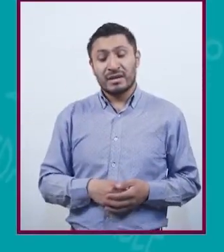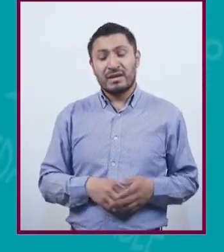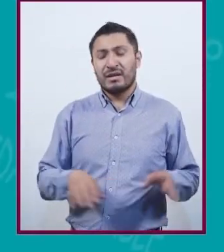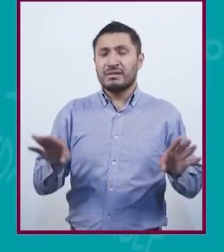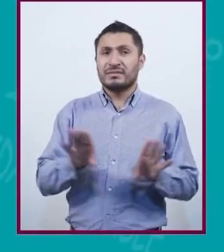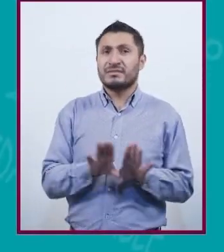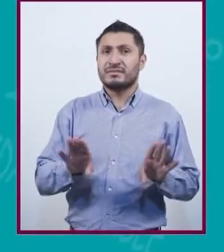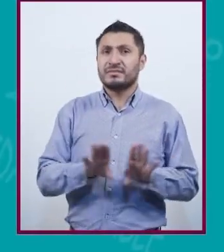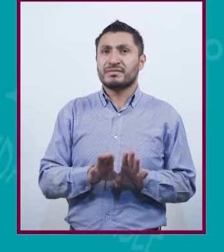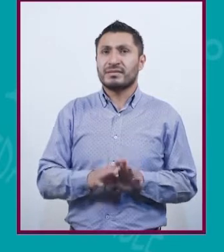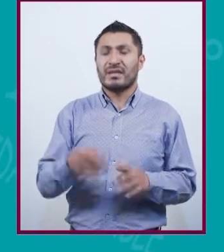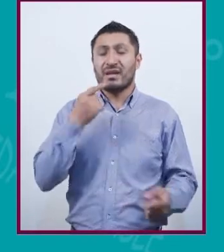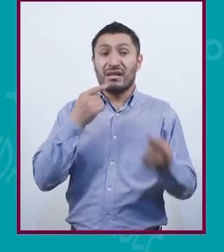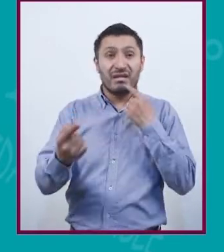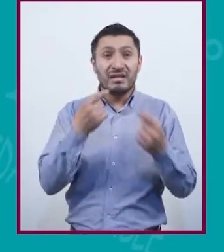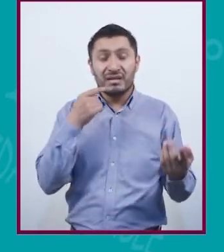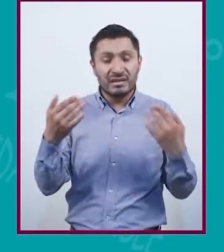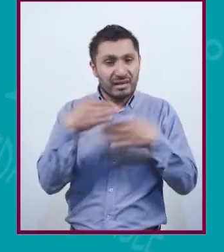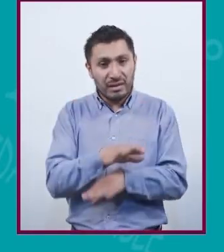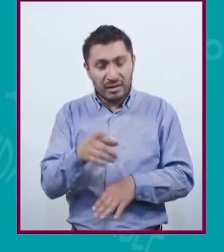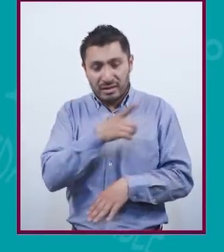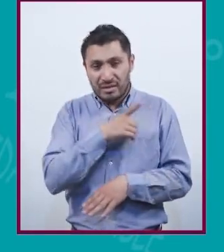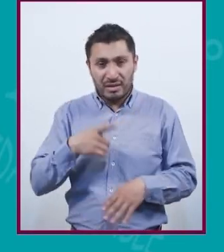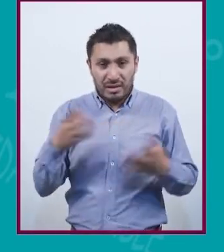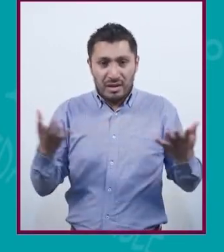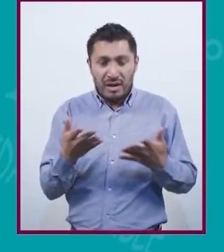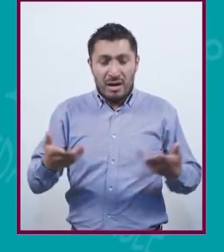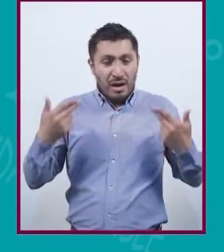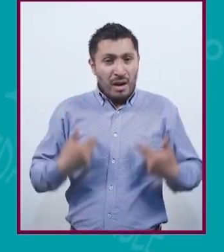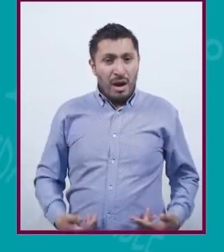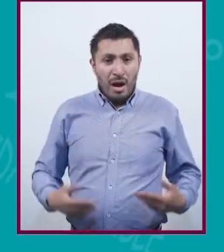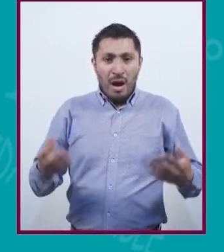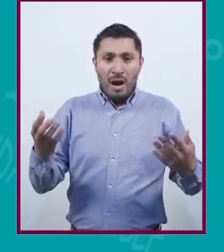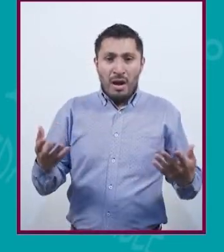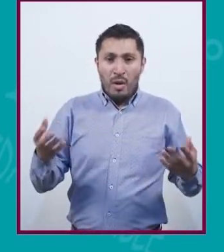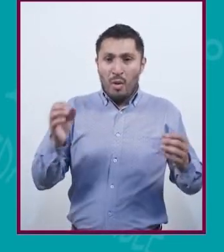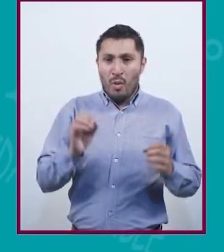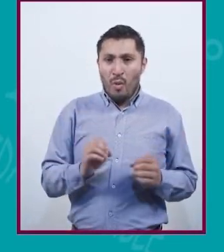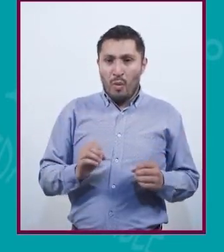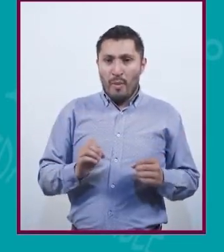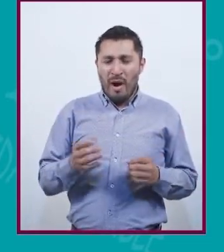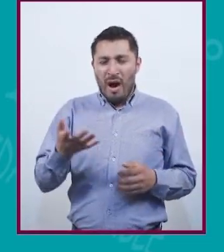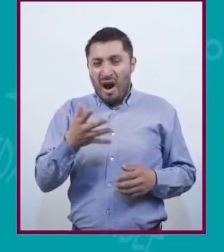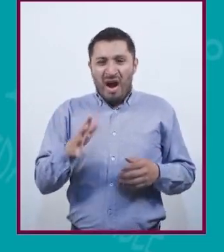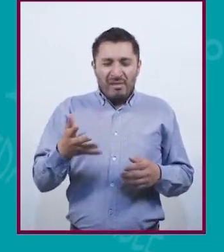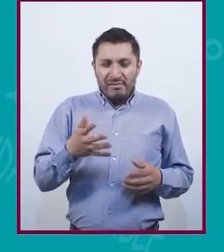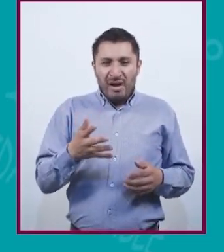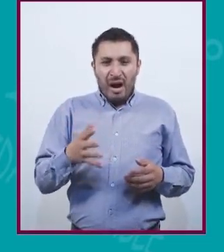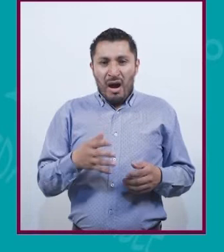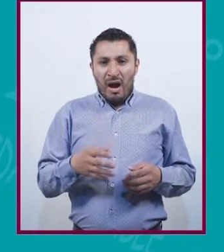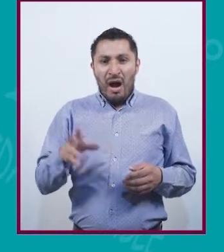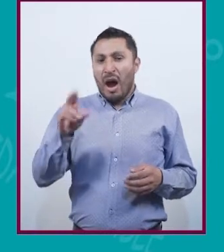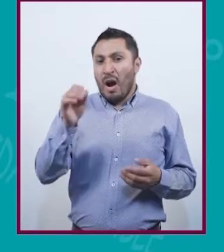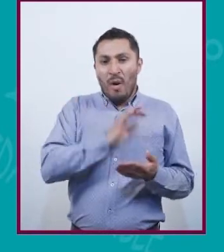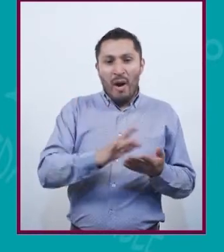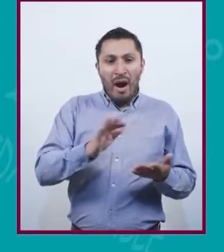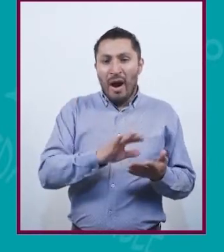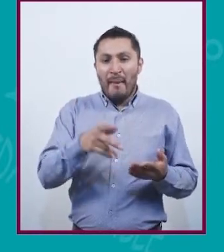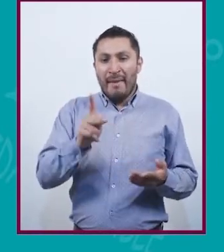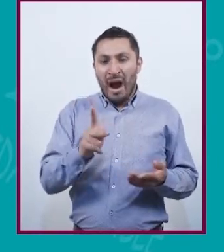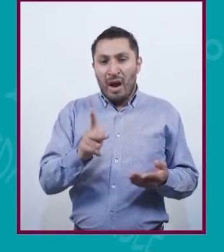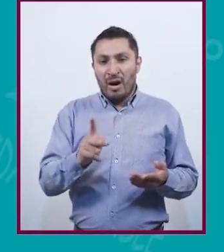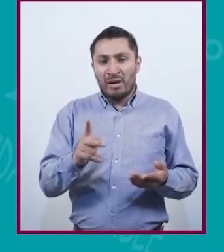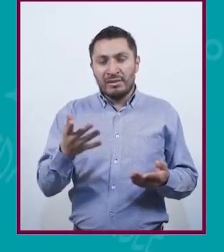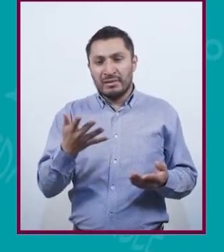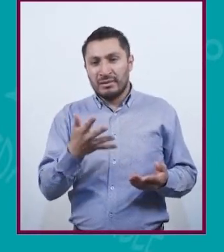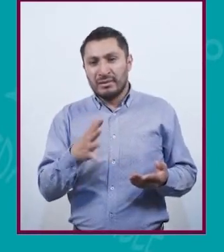¿no?, que crea a Frankenstein y es como de debate sobre si debe crear